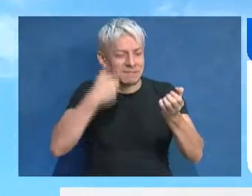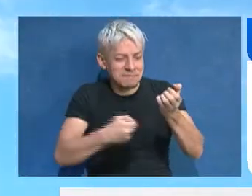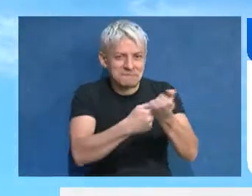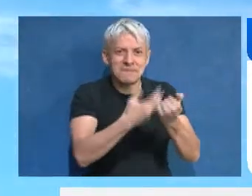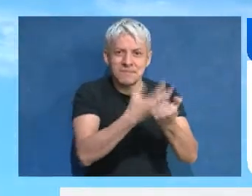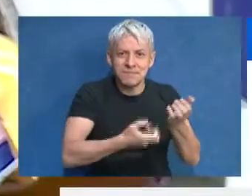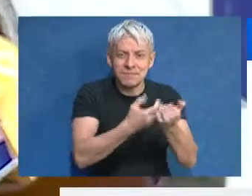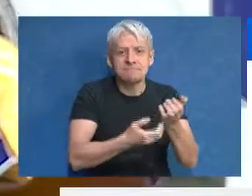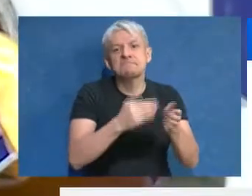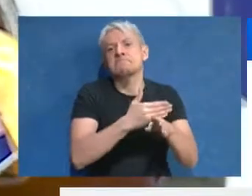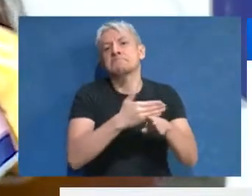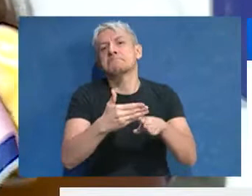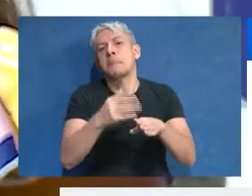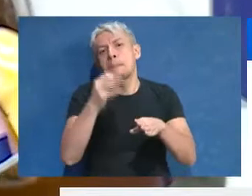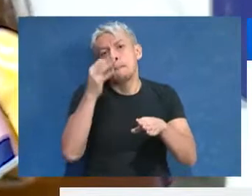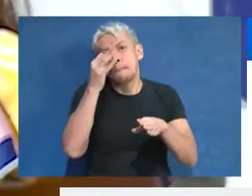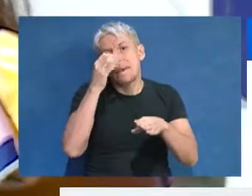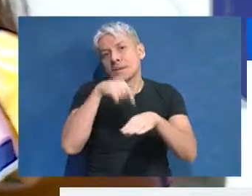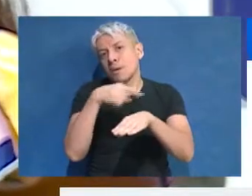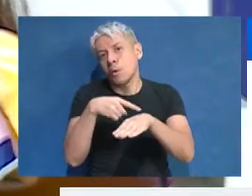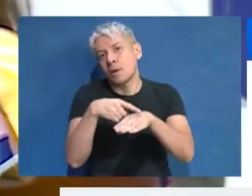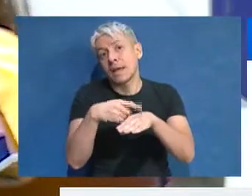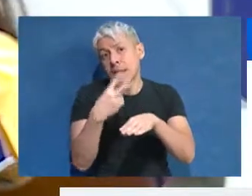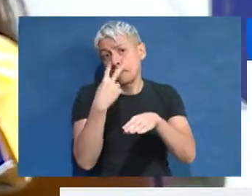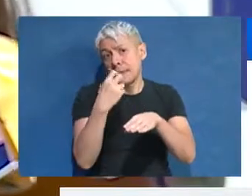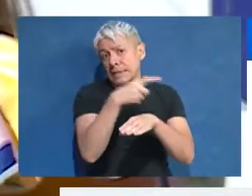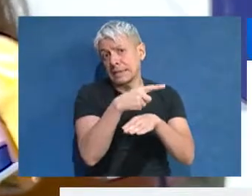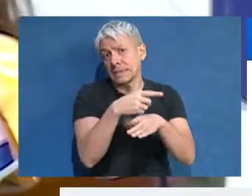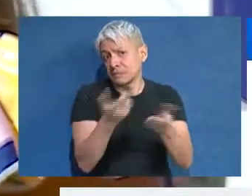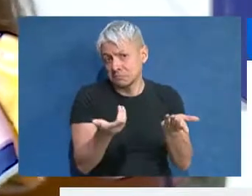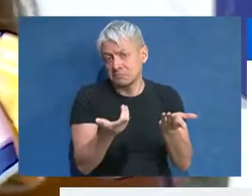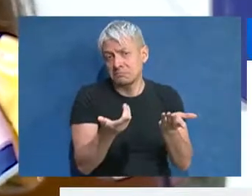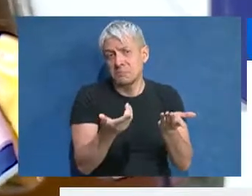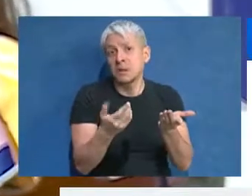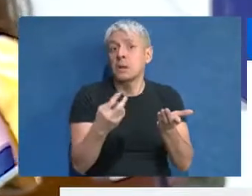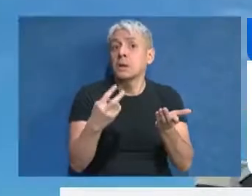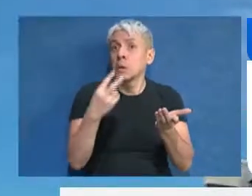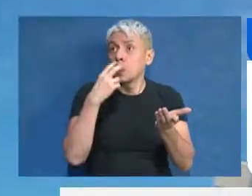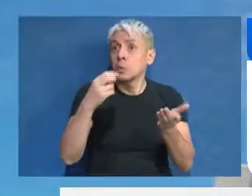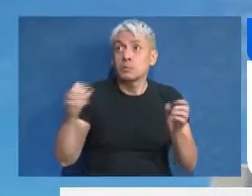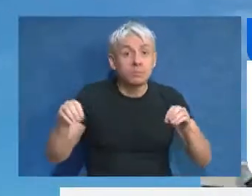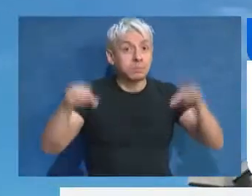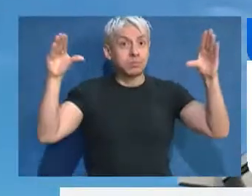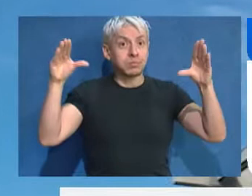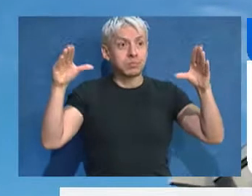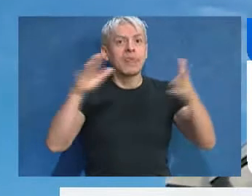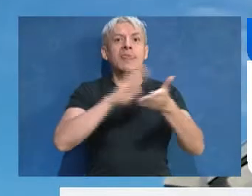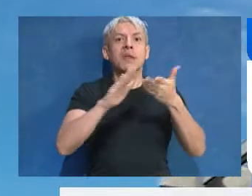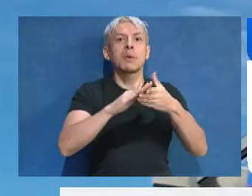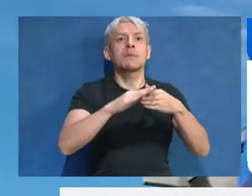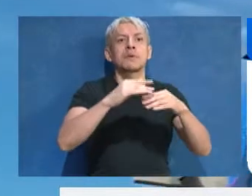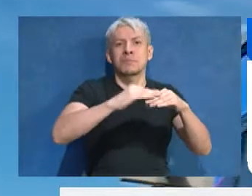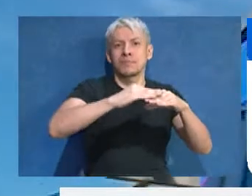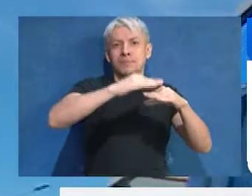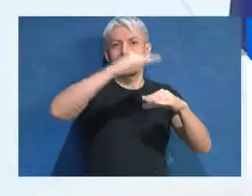de 20 horas, y como se hace sobre baterías recargables, al retornar la luz se recargan. El sistema busca contener y